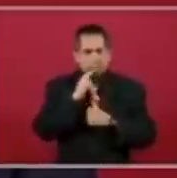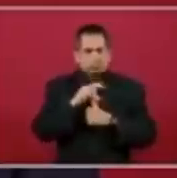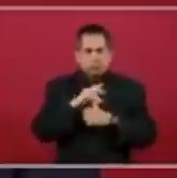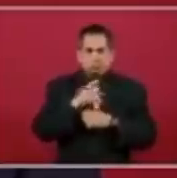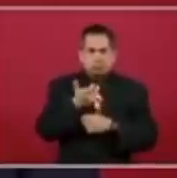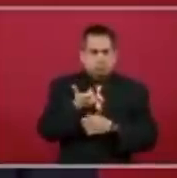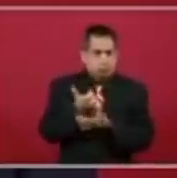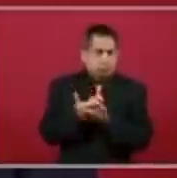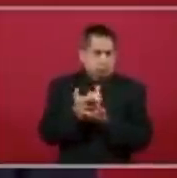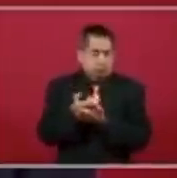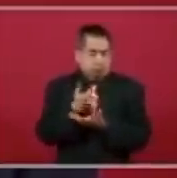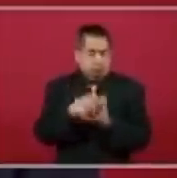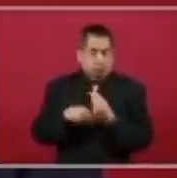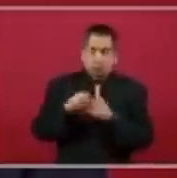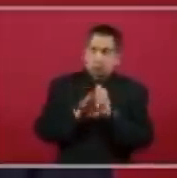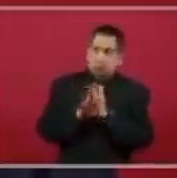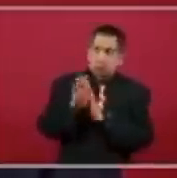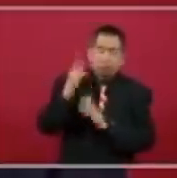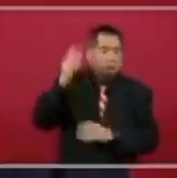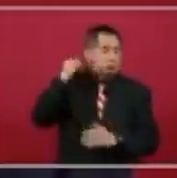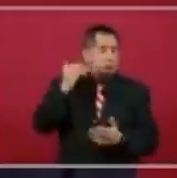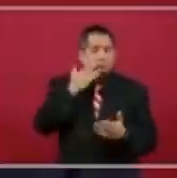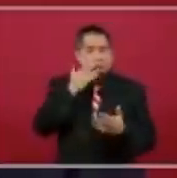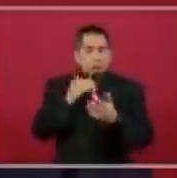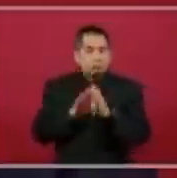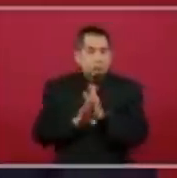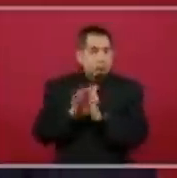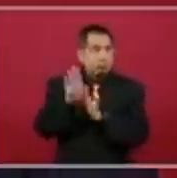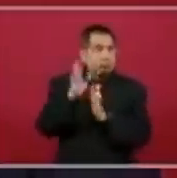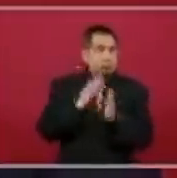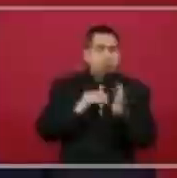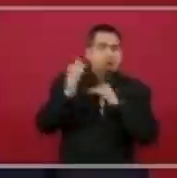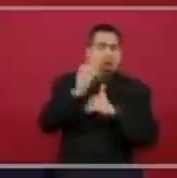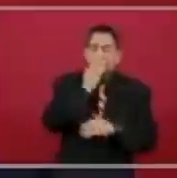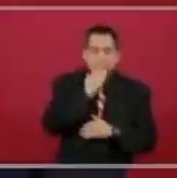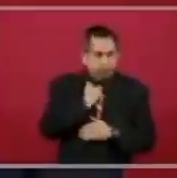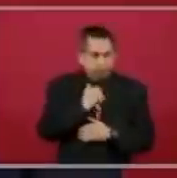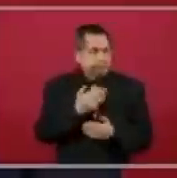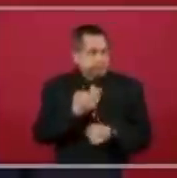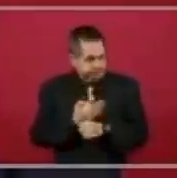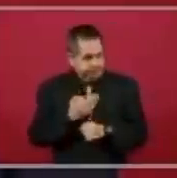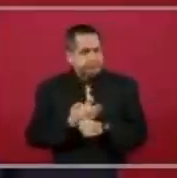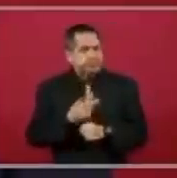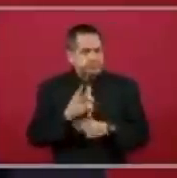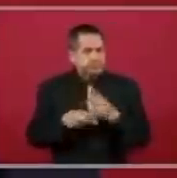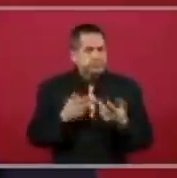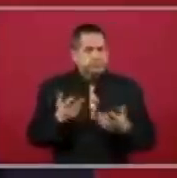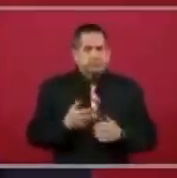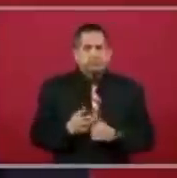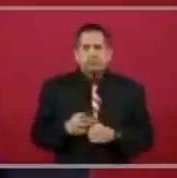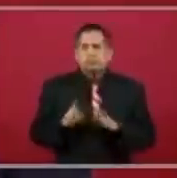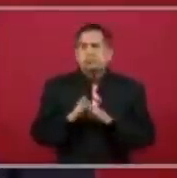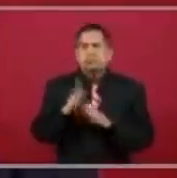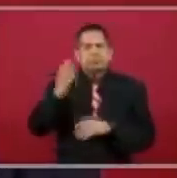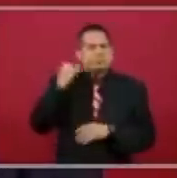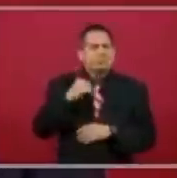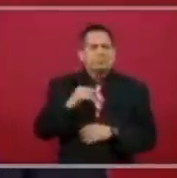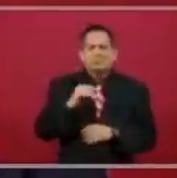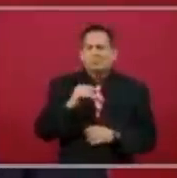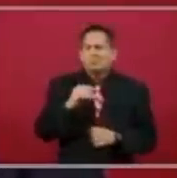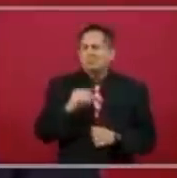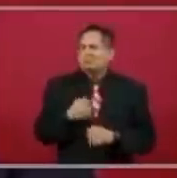crecimiento económico, que no ha habido crecimiento económico en todo este periodo, o ha sido muy